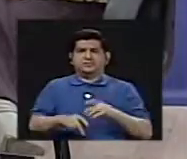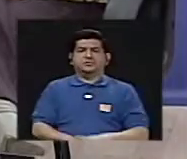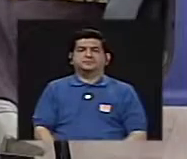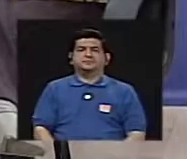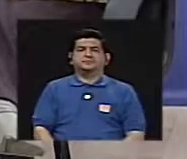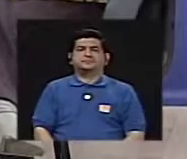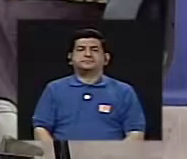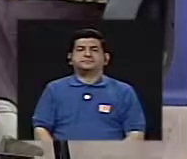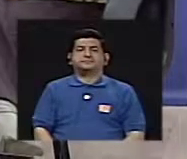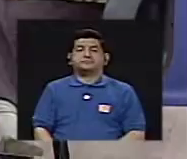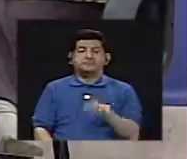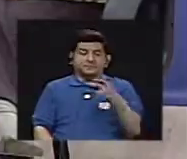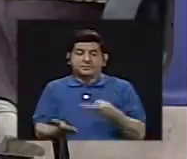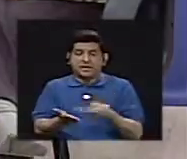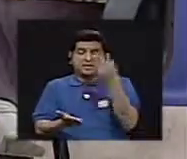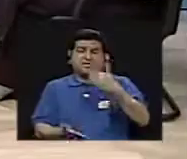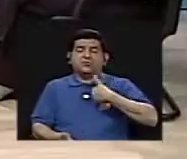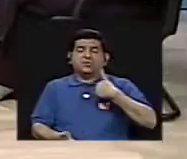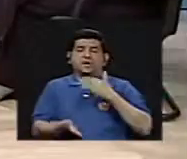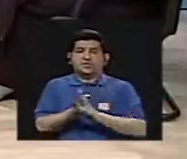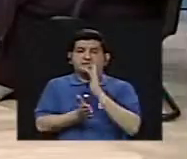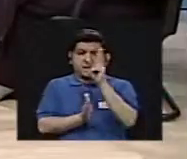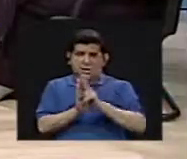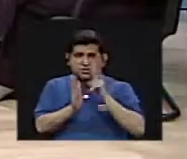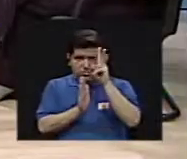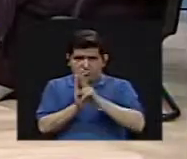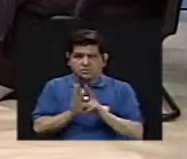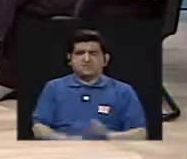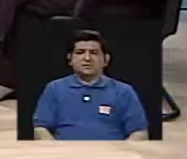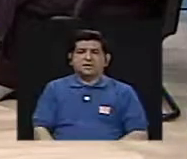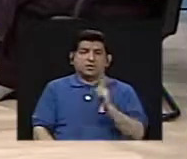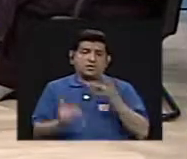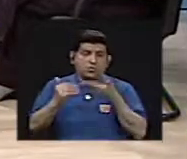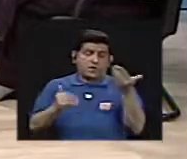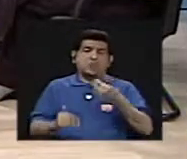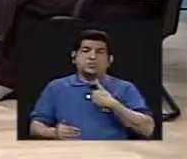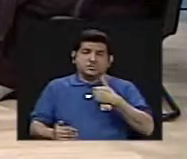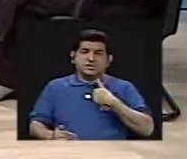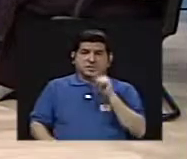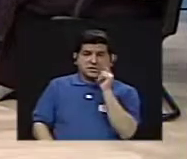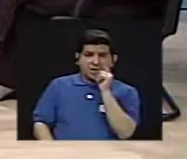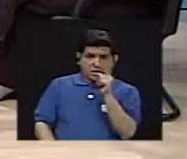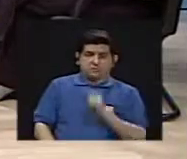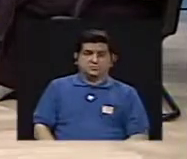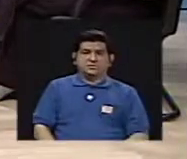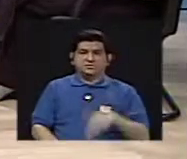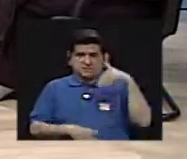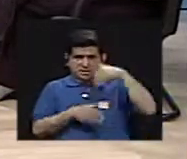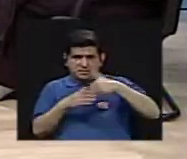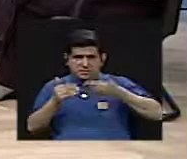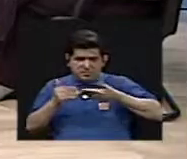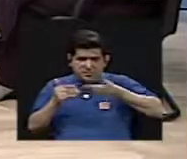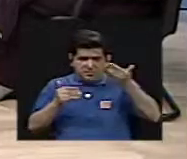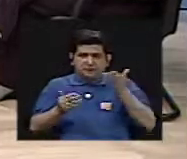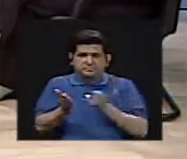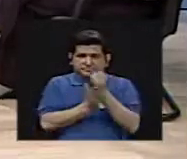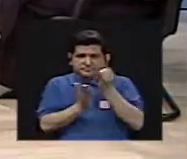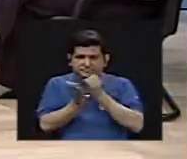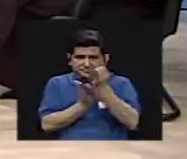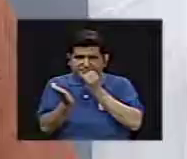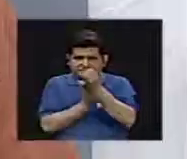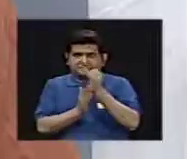Y esa es la riqueza del documental, ¿verdad? O sea, una cosa es lo que tenés dentro de los elementos de